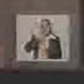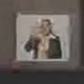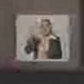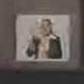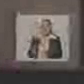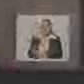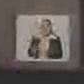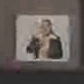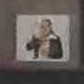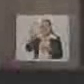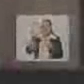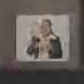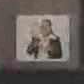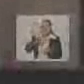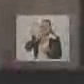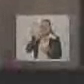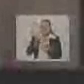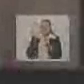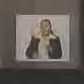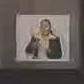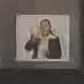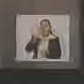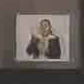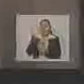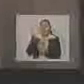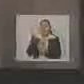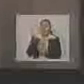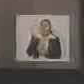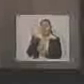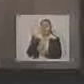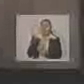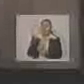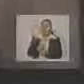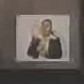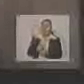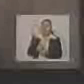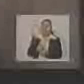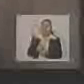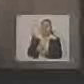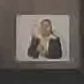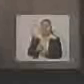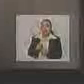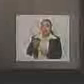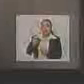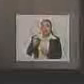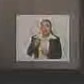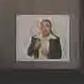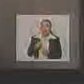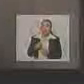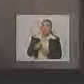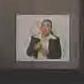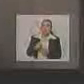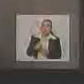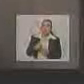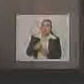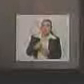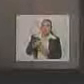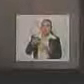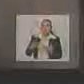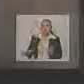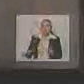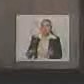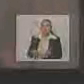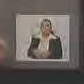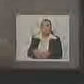Gracias, muchas gracias a todos. Hemos concluido entonces la ronda inicial del tema 1, seguridad pública, desarrollo urbano y servicios.